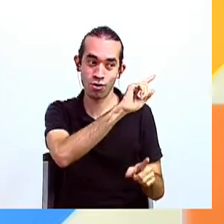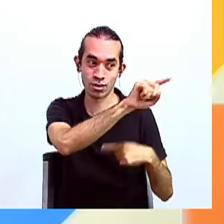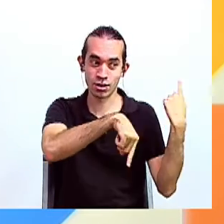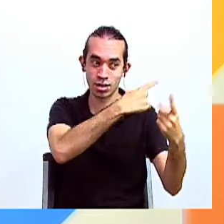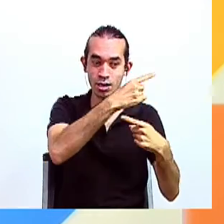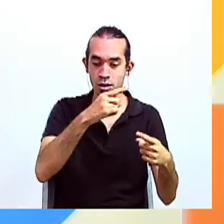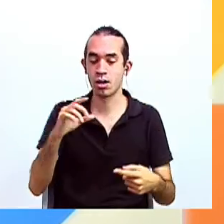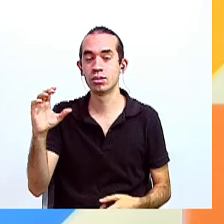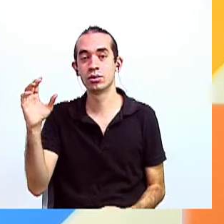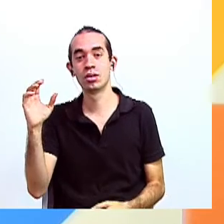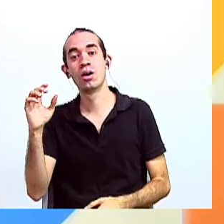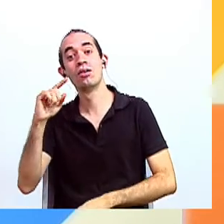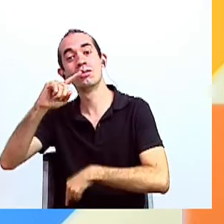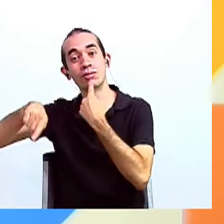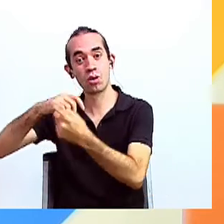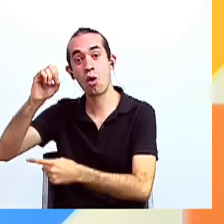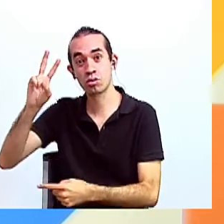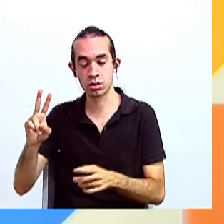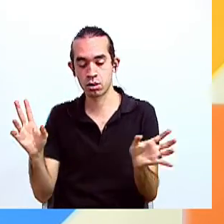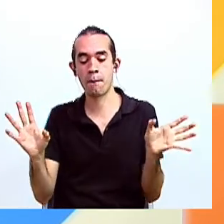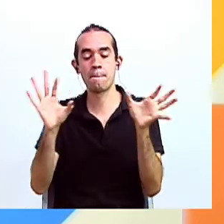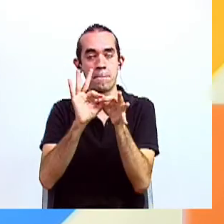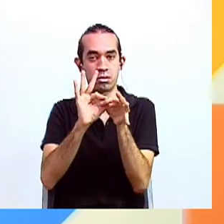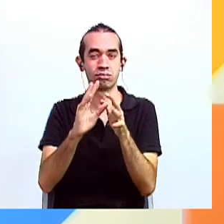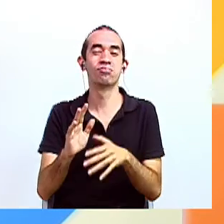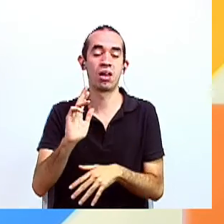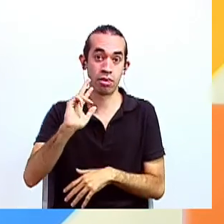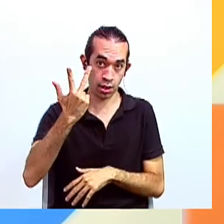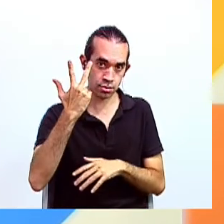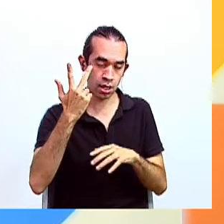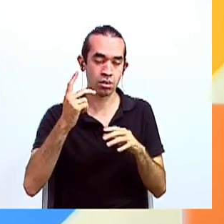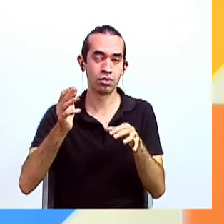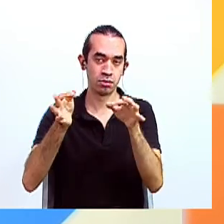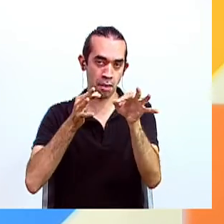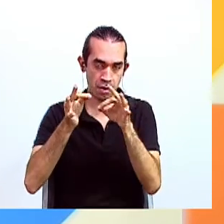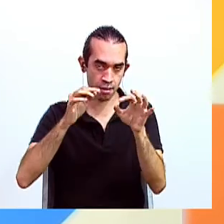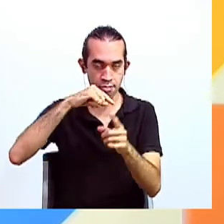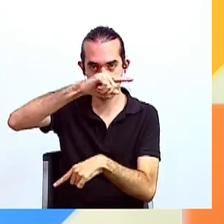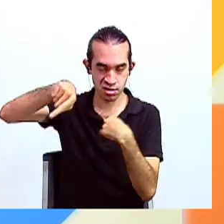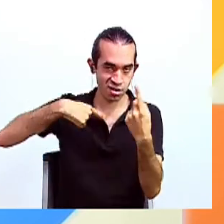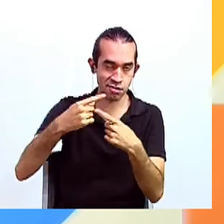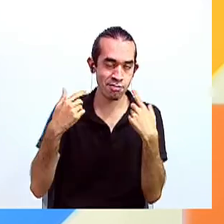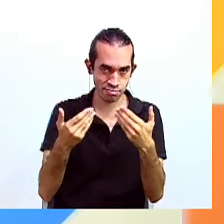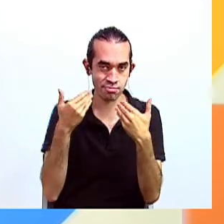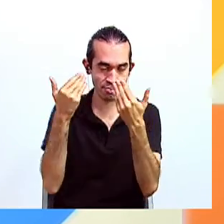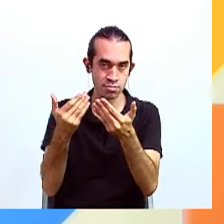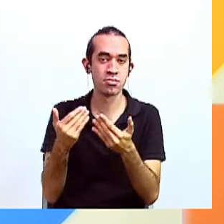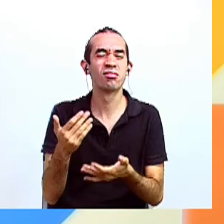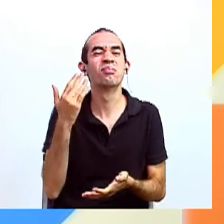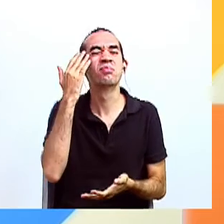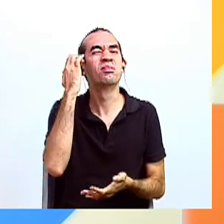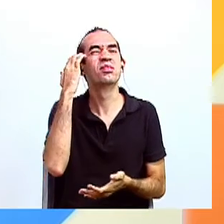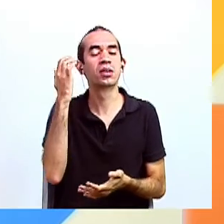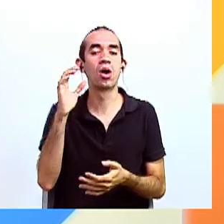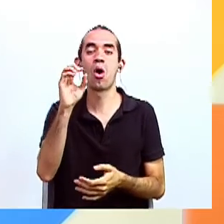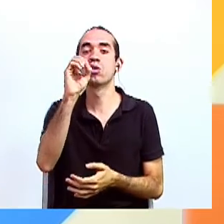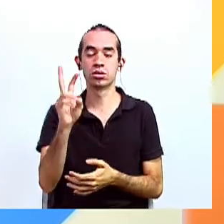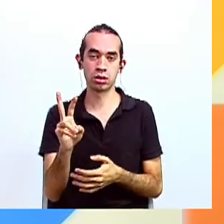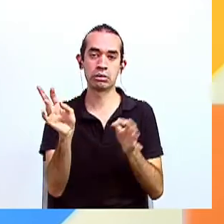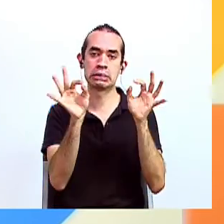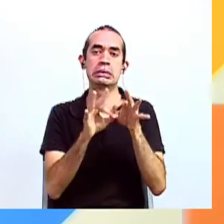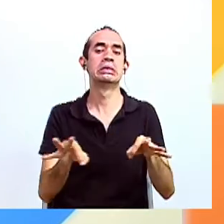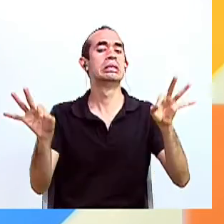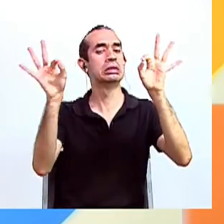del oxígeno, que va a ser el tercer ciclo que vamos a ver ahorita, porque el oxígeno es muy